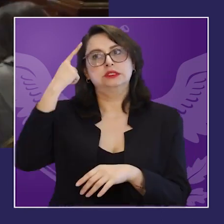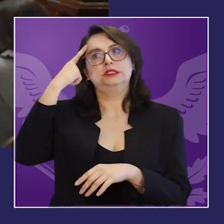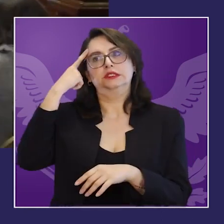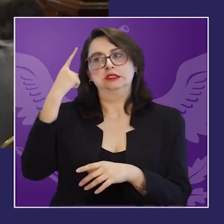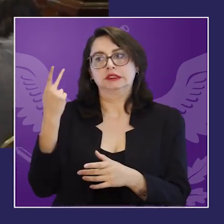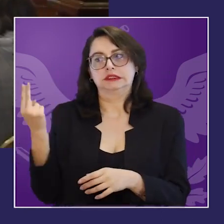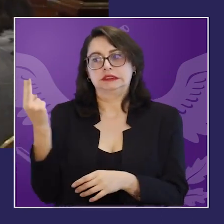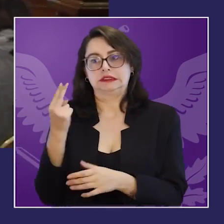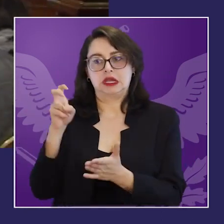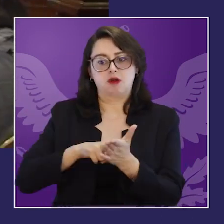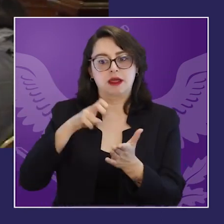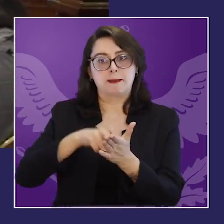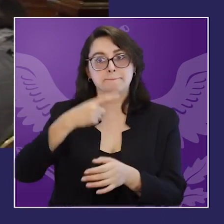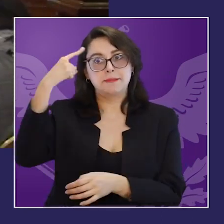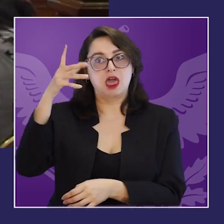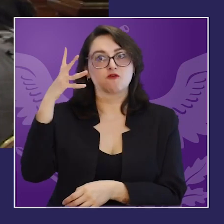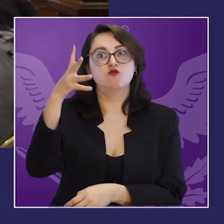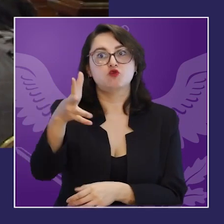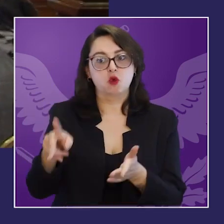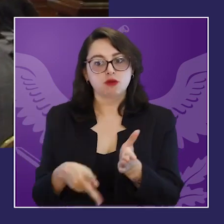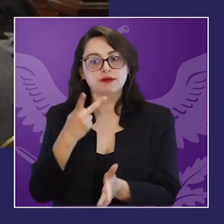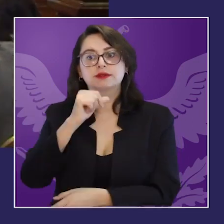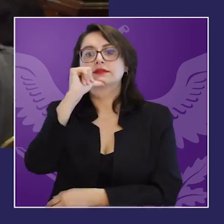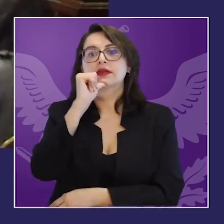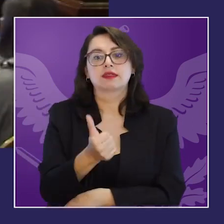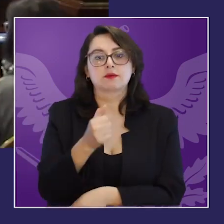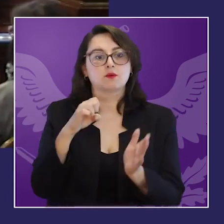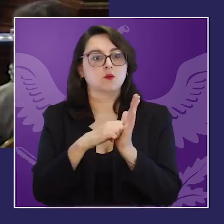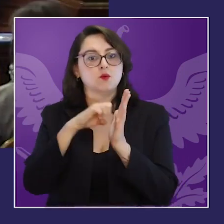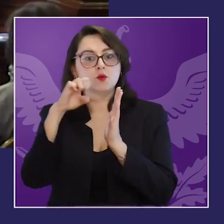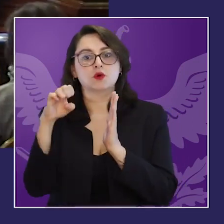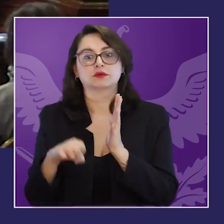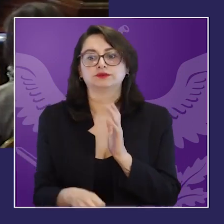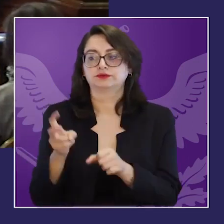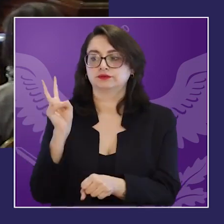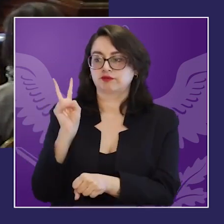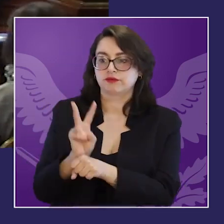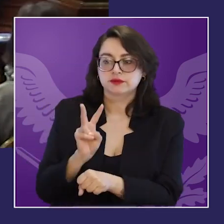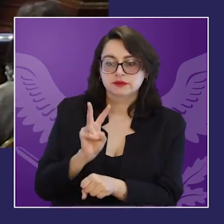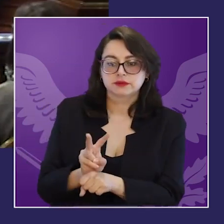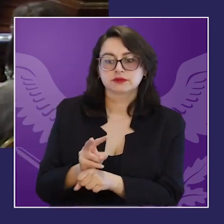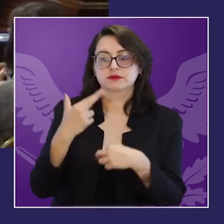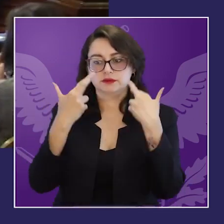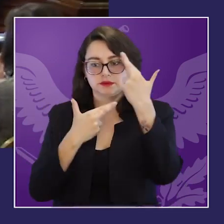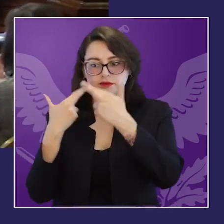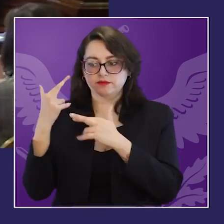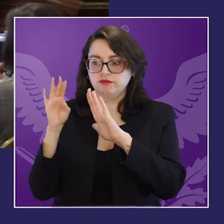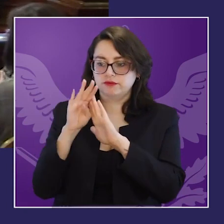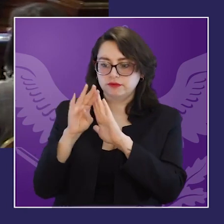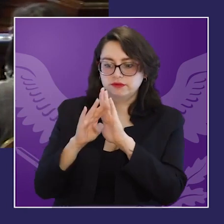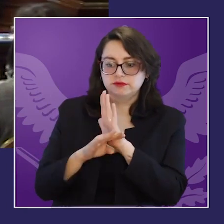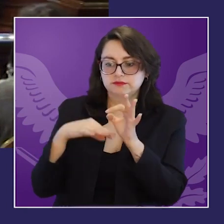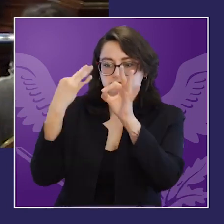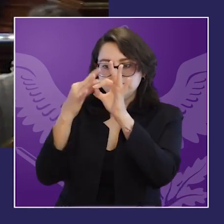que son esenciales para asegurar la no repetición de los hechos. Por un lado, la adopción,